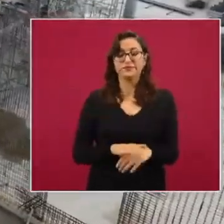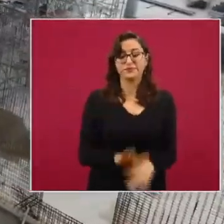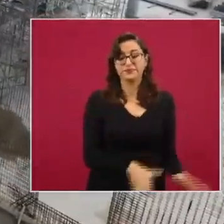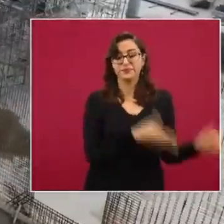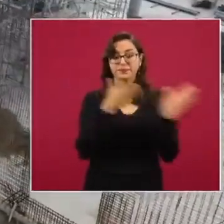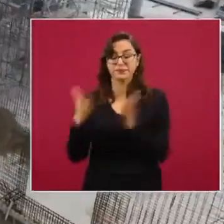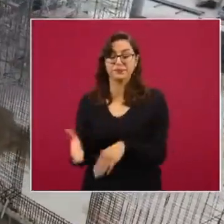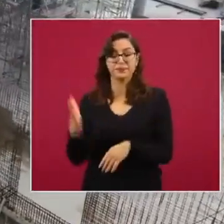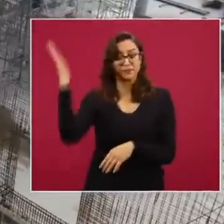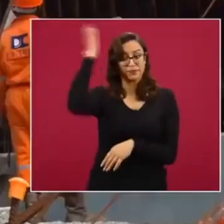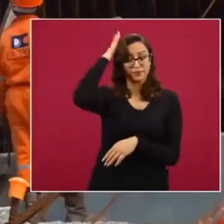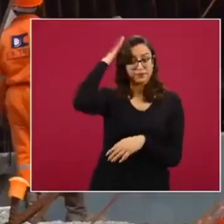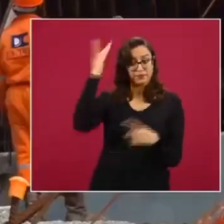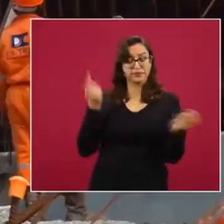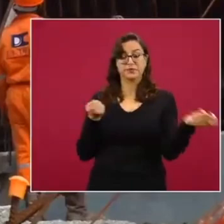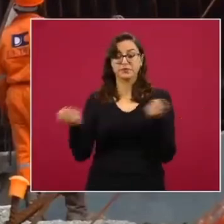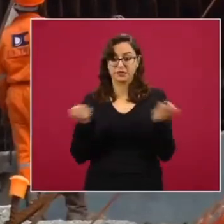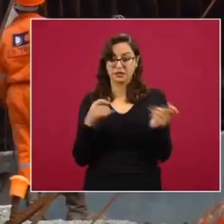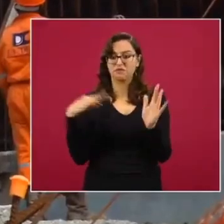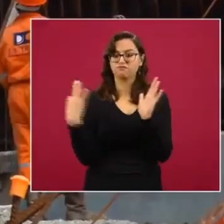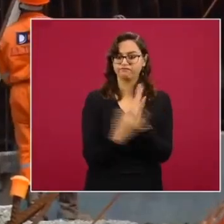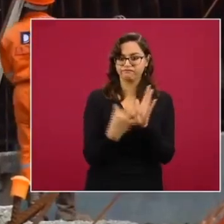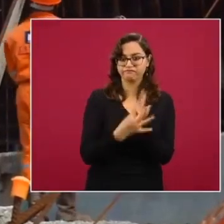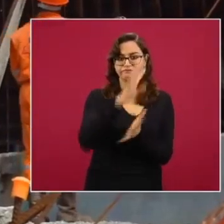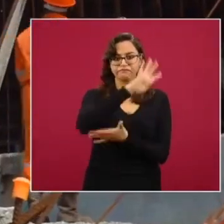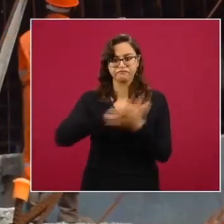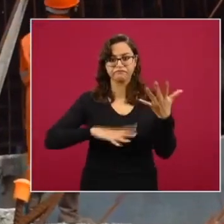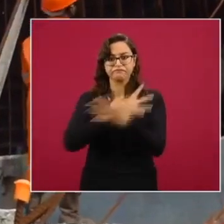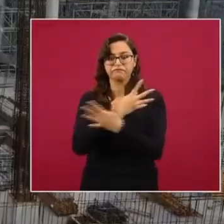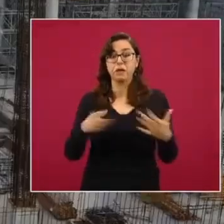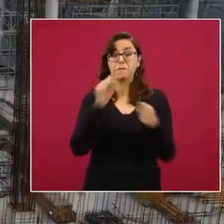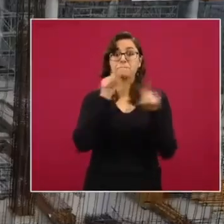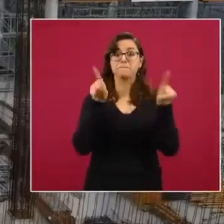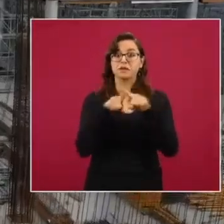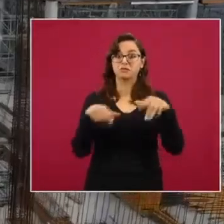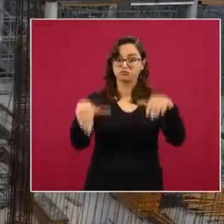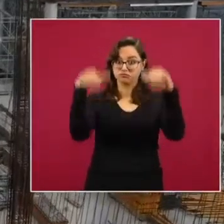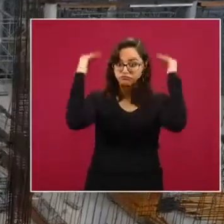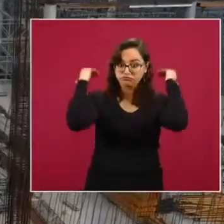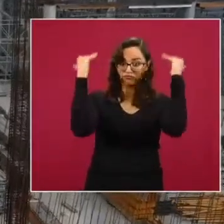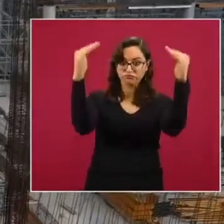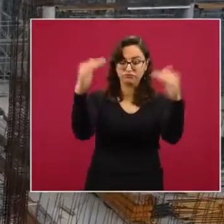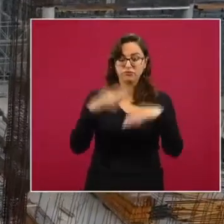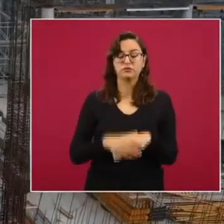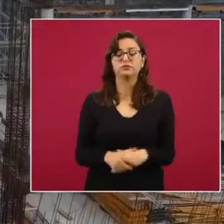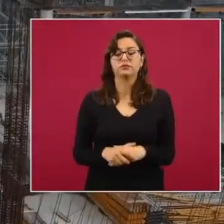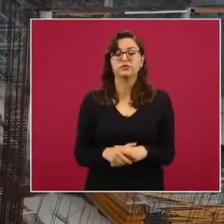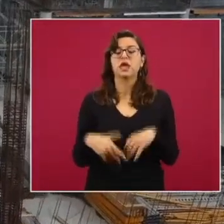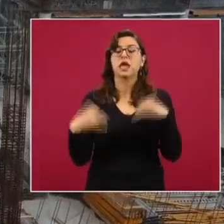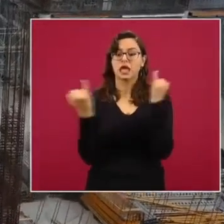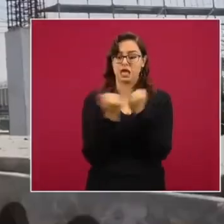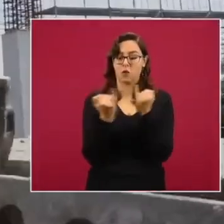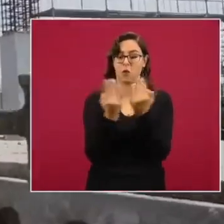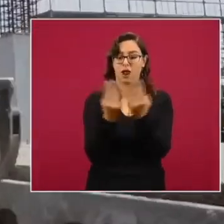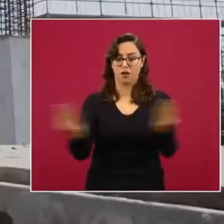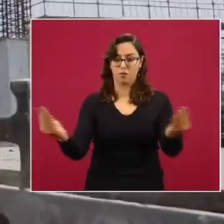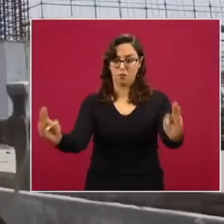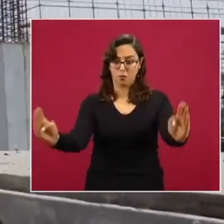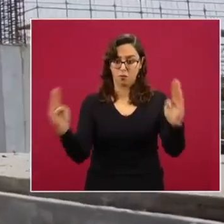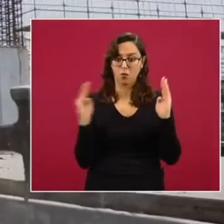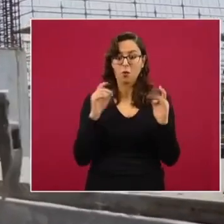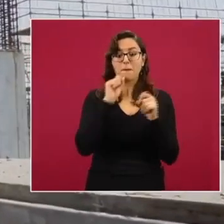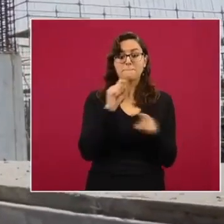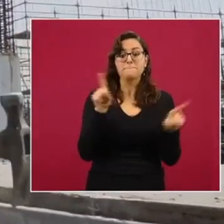se trabaja en el habilitado de acero, simbra en losa de cimentación y vaciado de concreto en muros perimetrales, así como en la construcción de ductos de